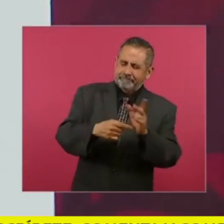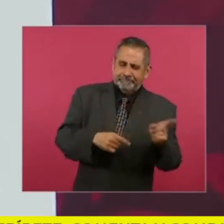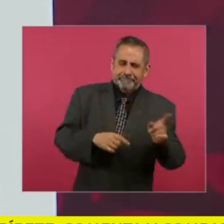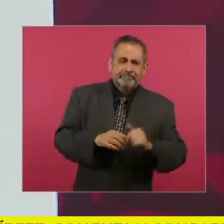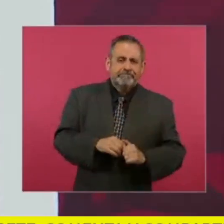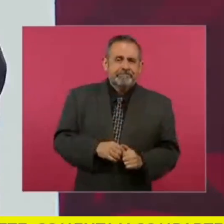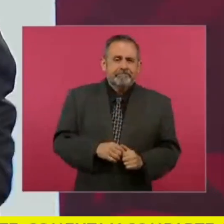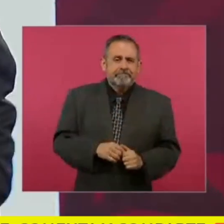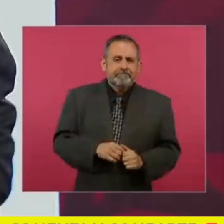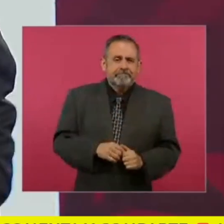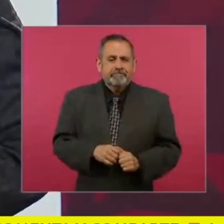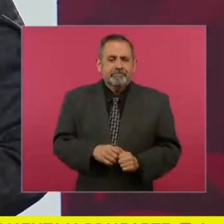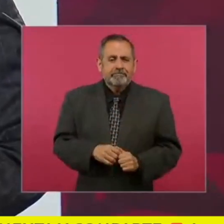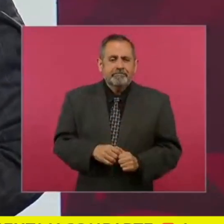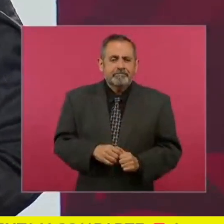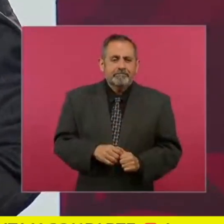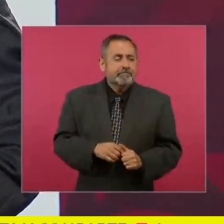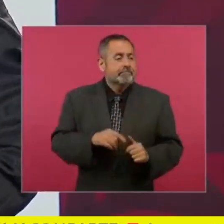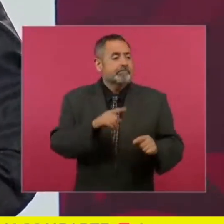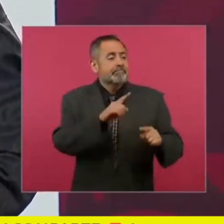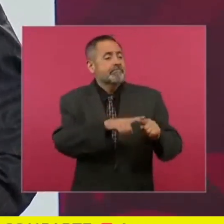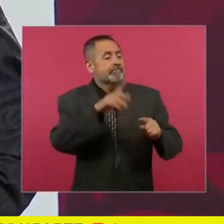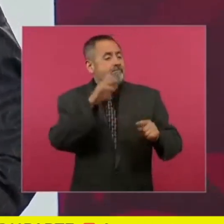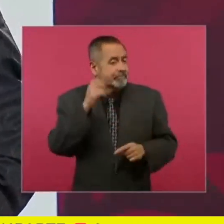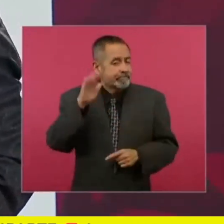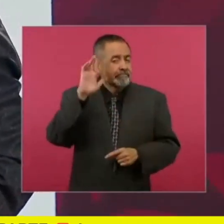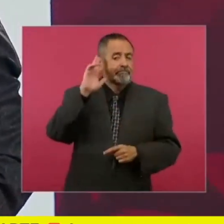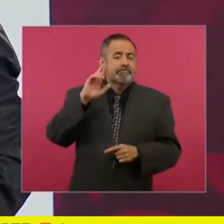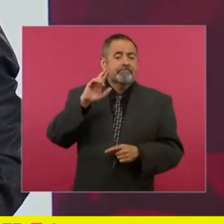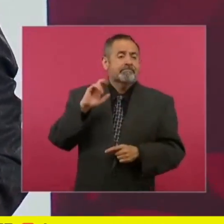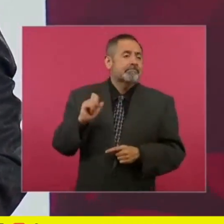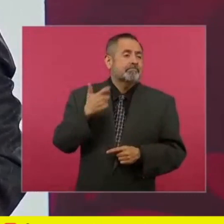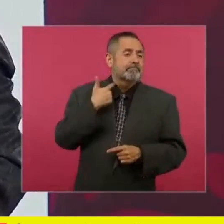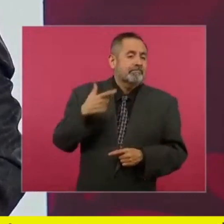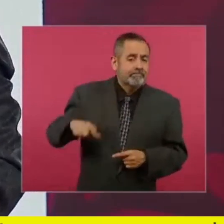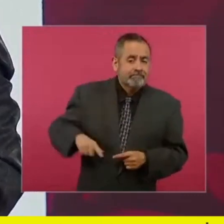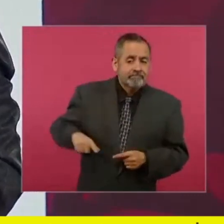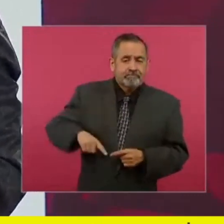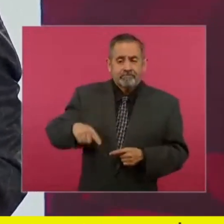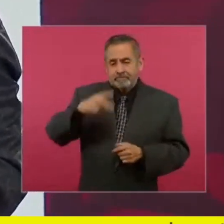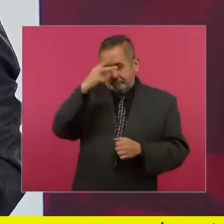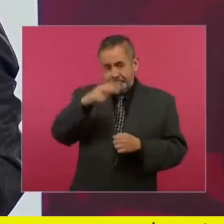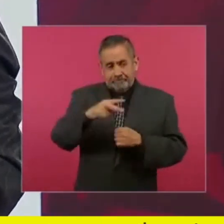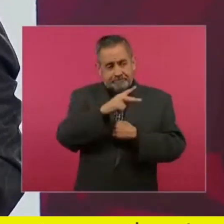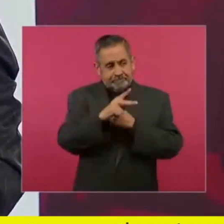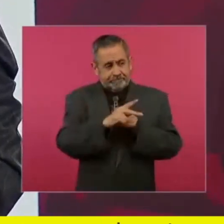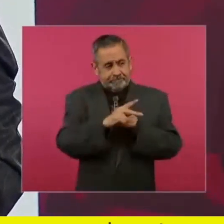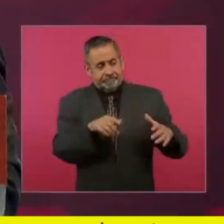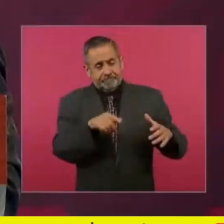sobre Quién gobernó este país este